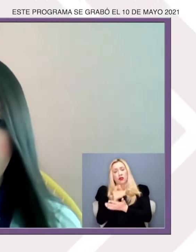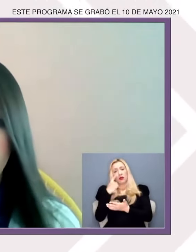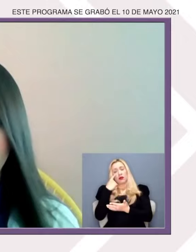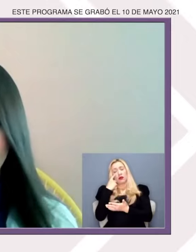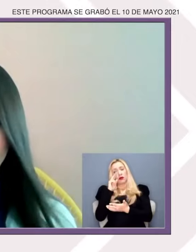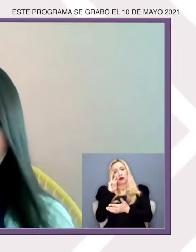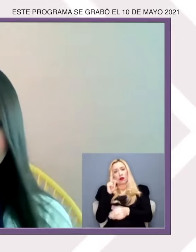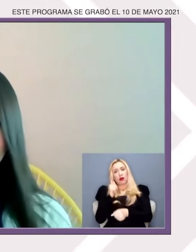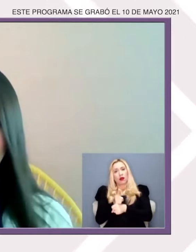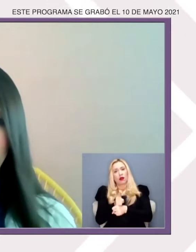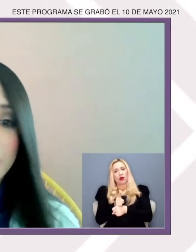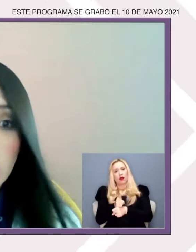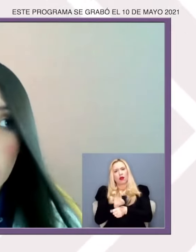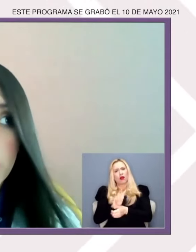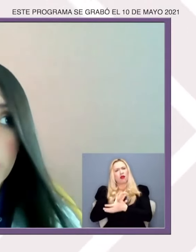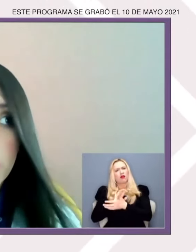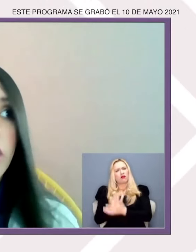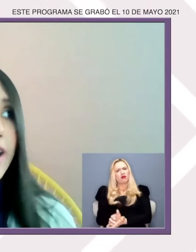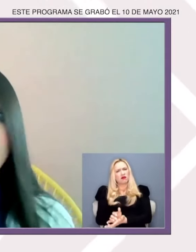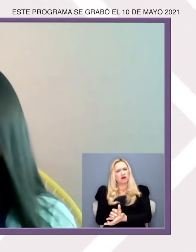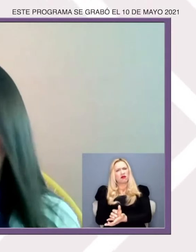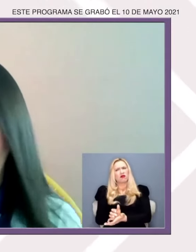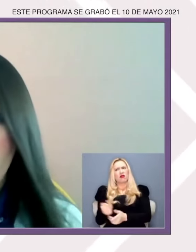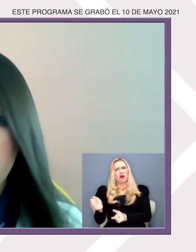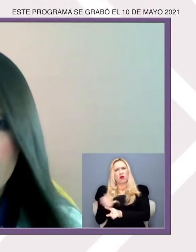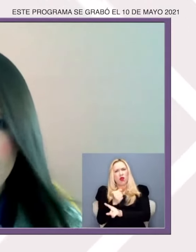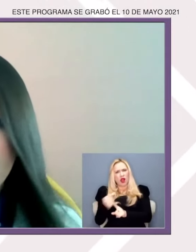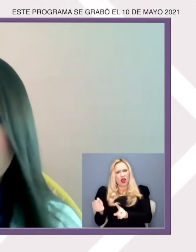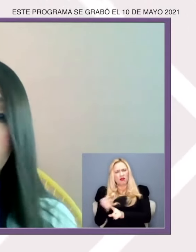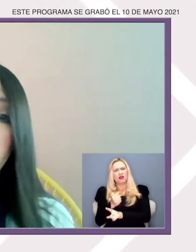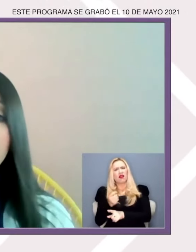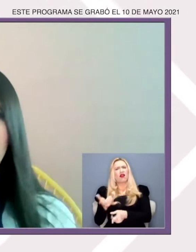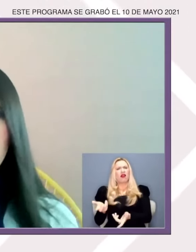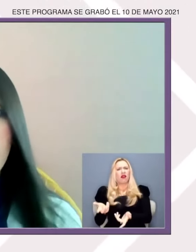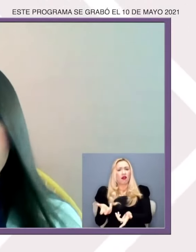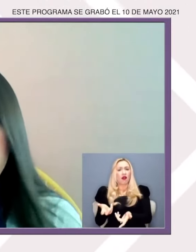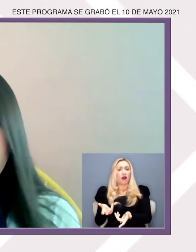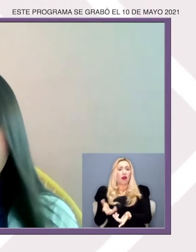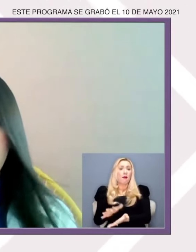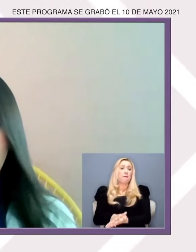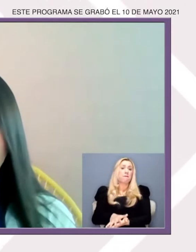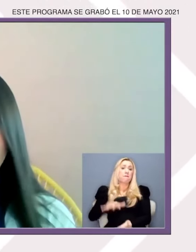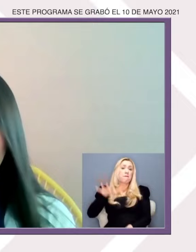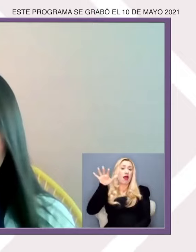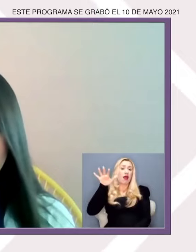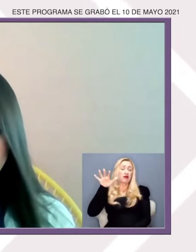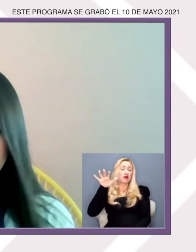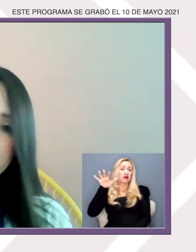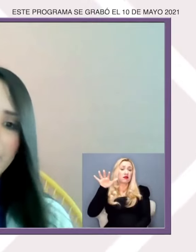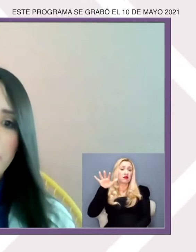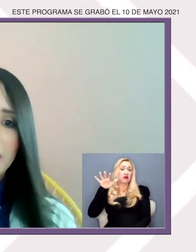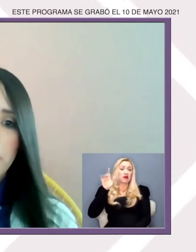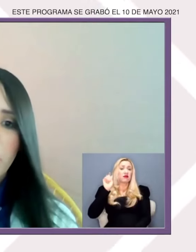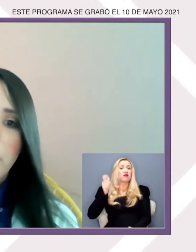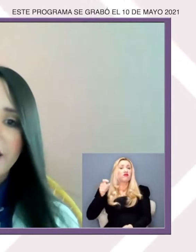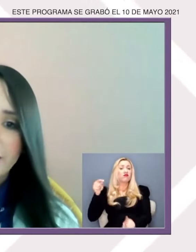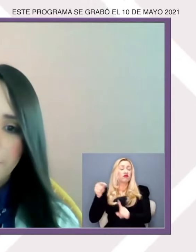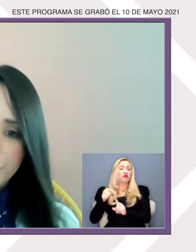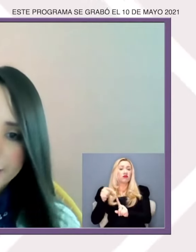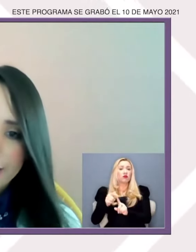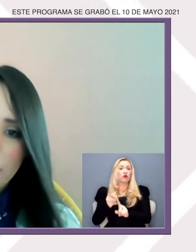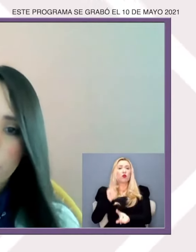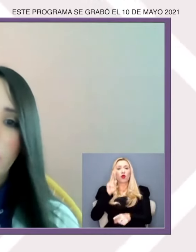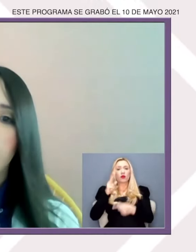encontramos que las razones de discriminación, violencia o ambas se aumentaron durante la pandemia y son específicamente por la